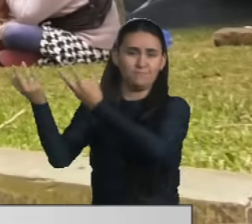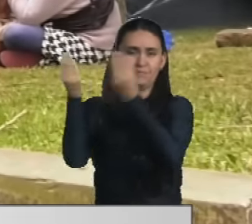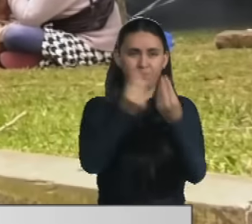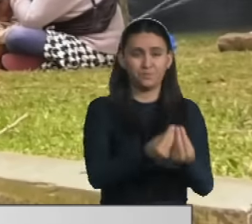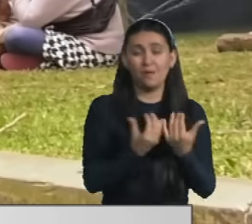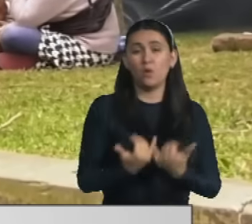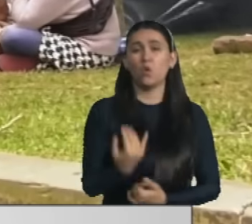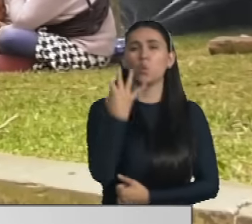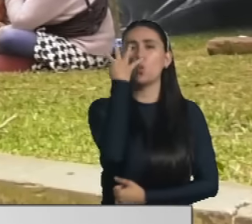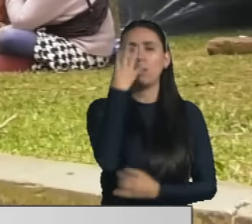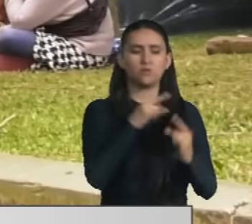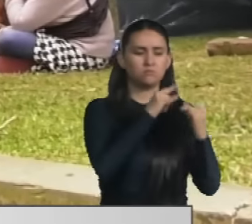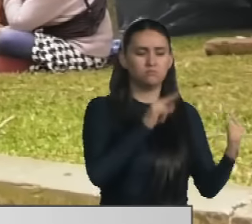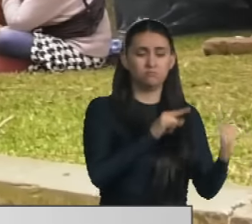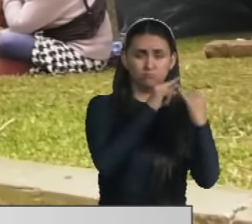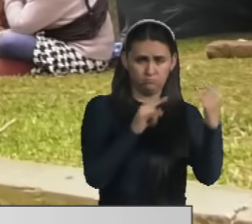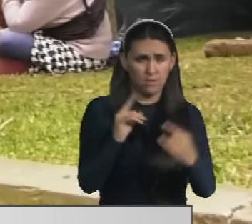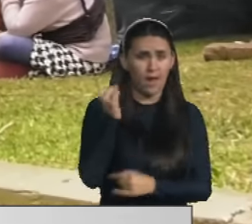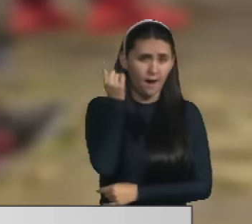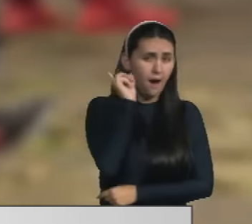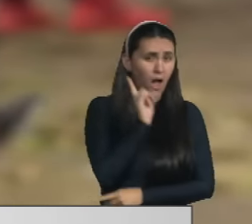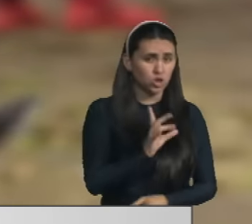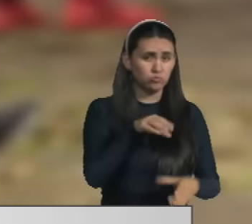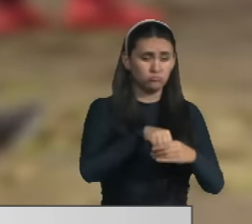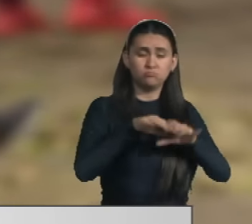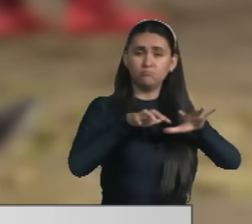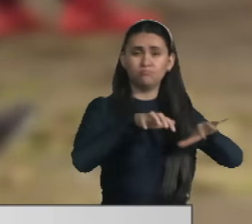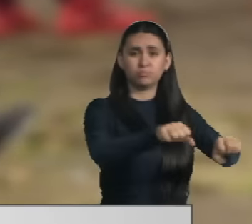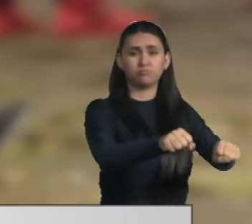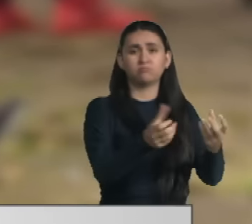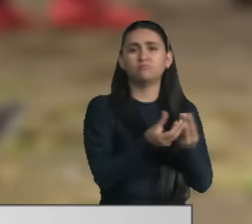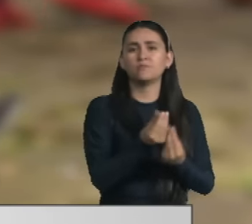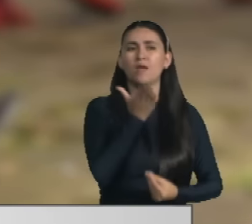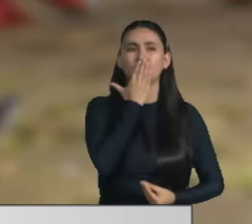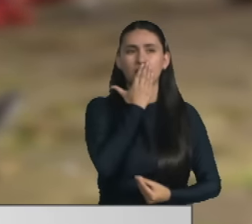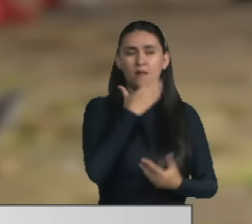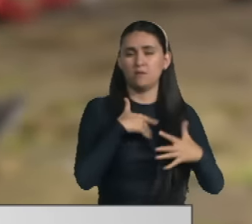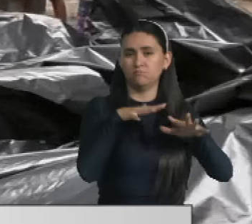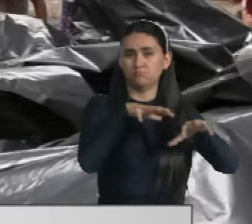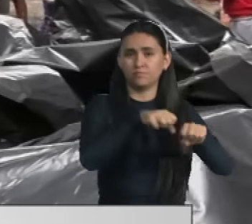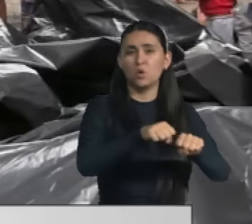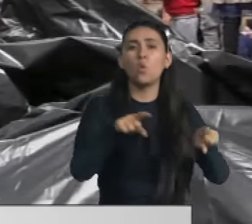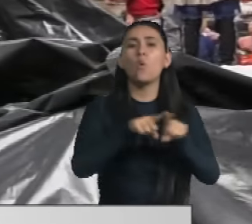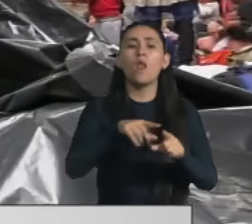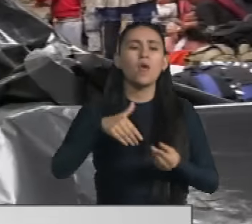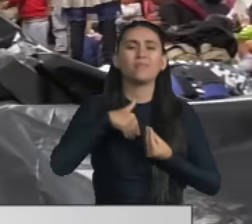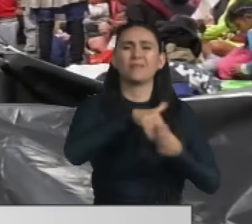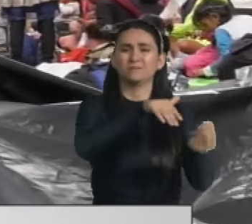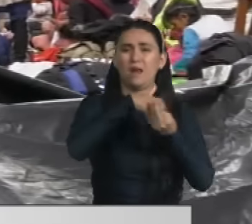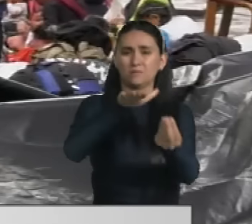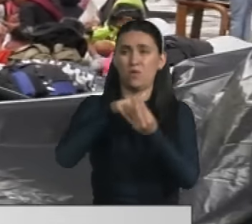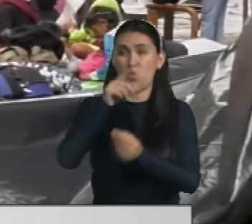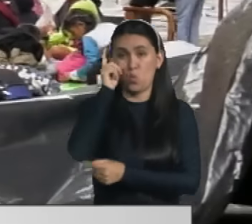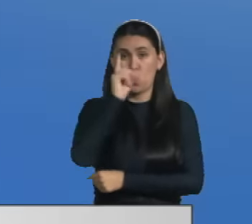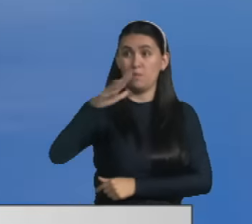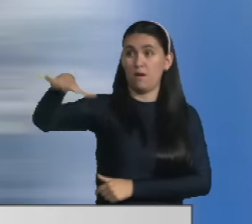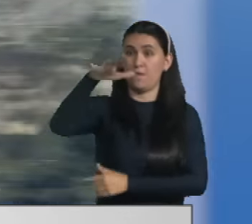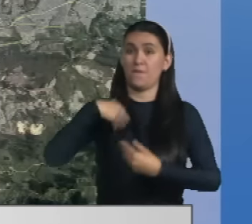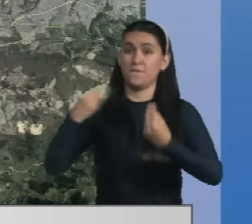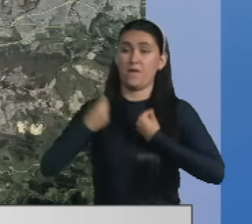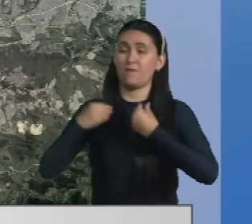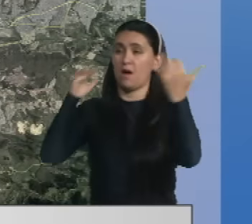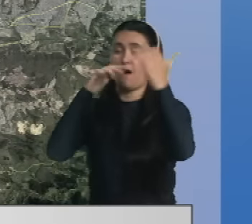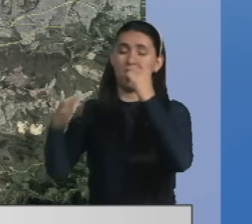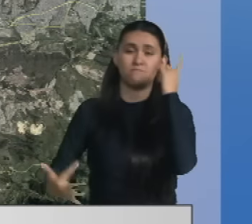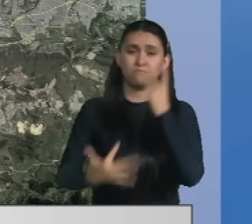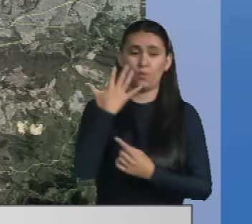albergues temporales que ya llevan varios años ocupados por los indígenas de la comunidad en Vera, desplazados por la violencia de sus territorios de origen. En el Parque